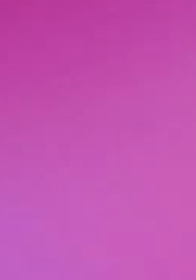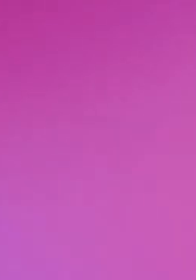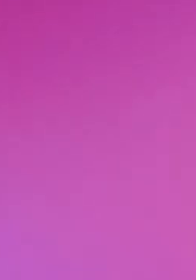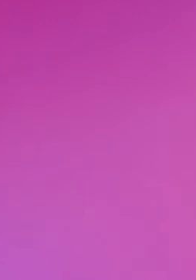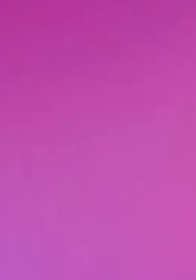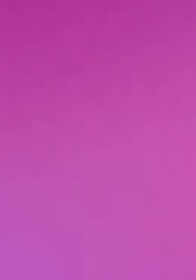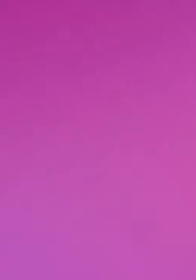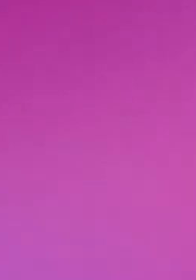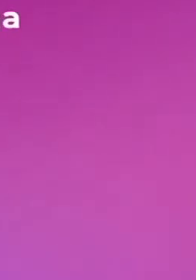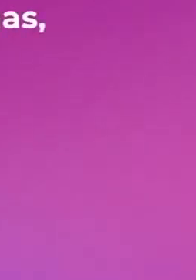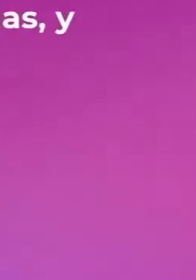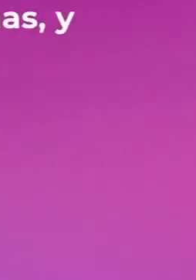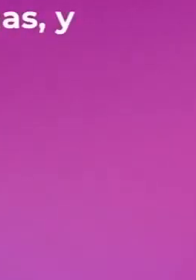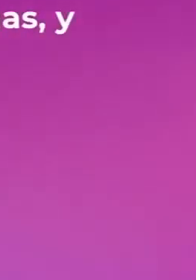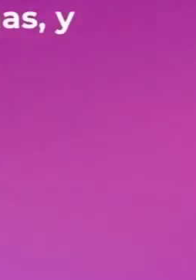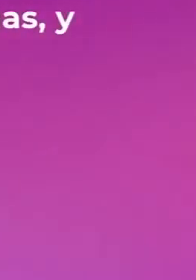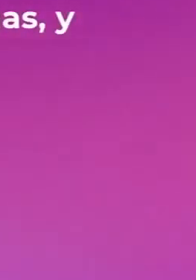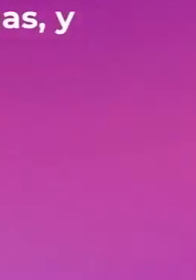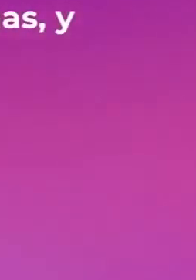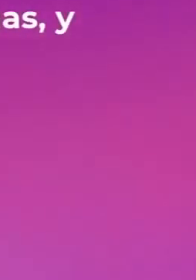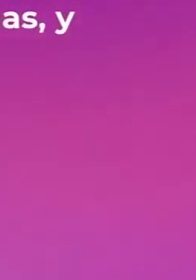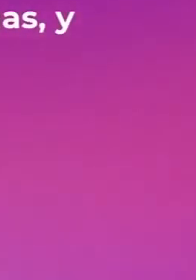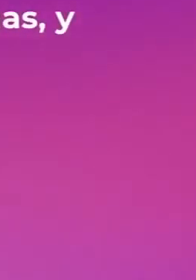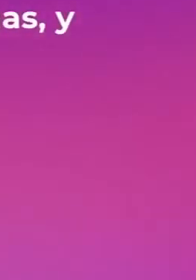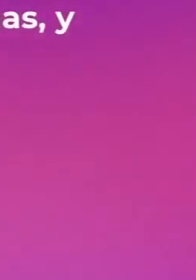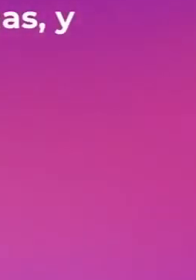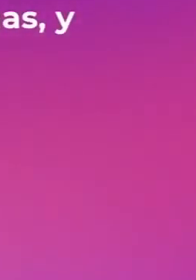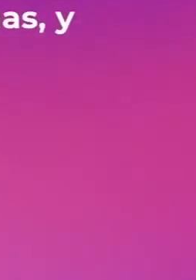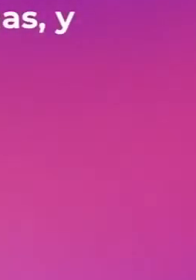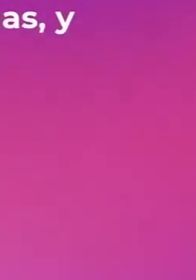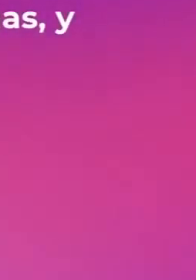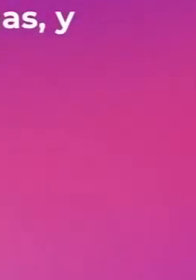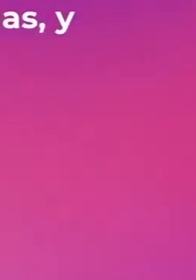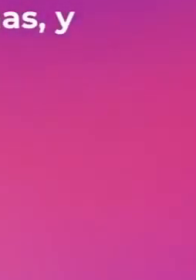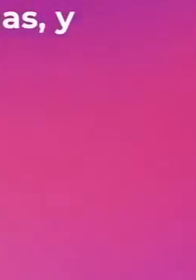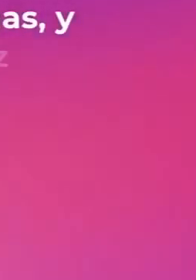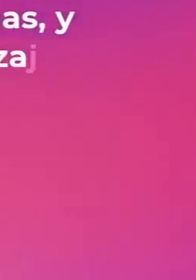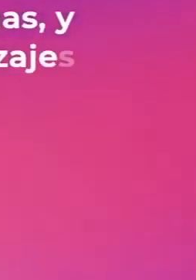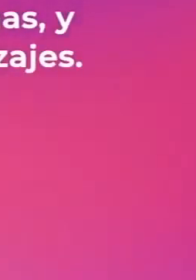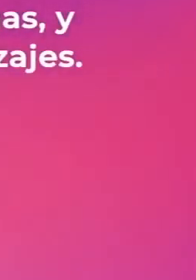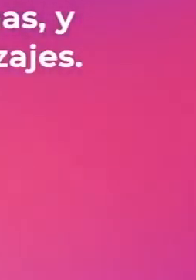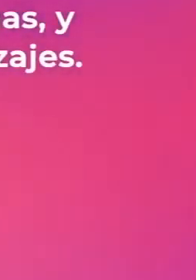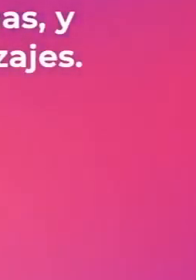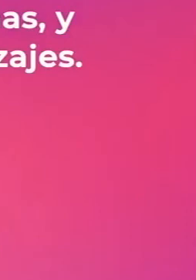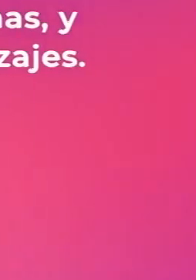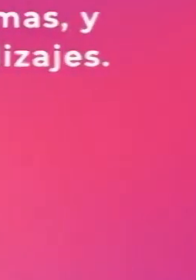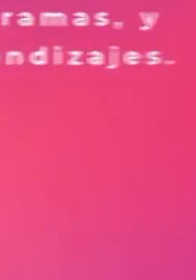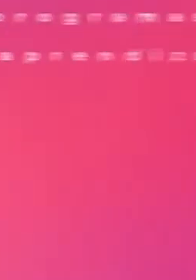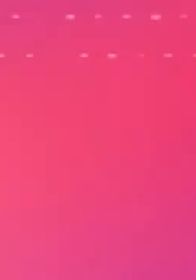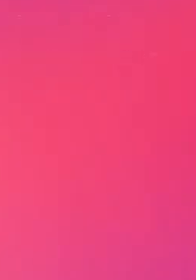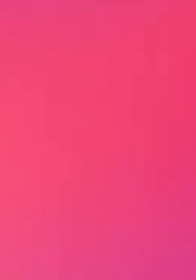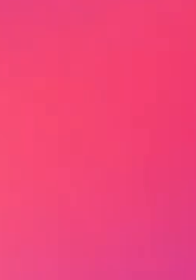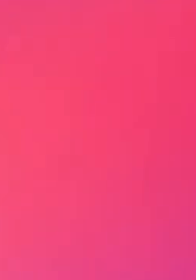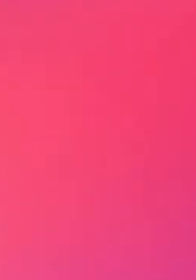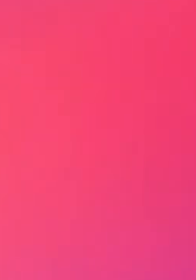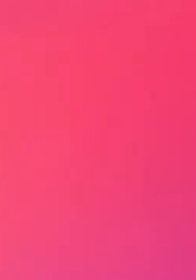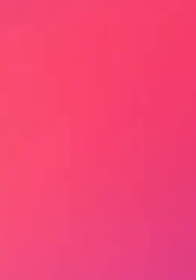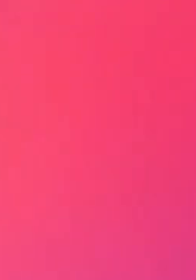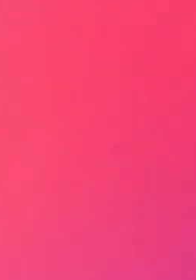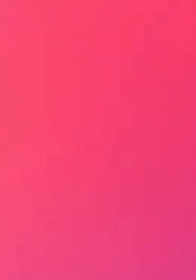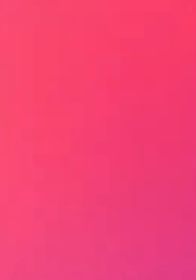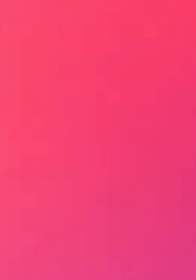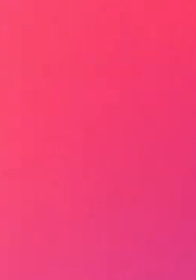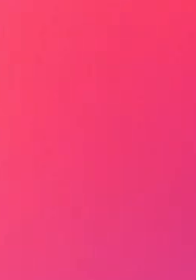aprendeencasa.cep.gov.mx, en donde podrás ver nuevamente los videos de los programas y además encontrarás actividades para fortalecer tus